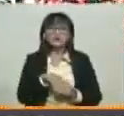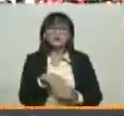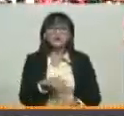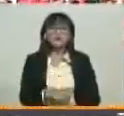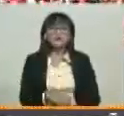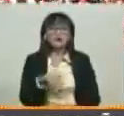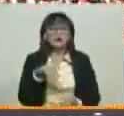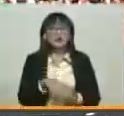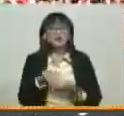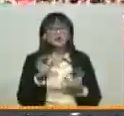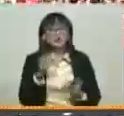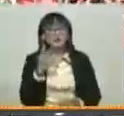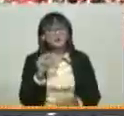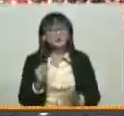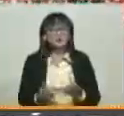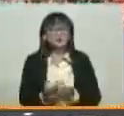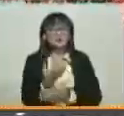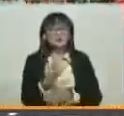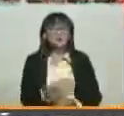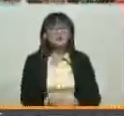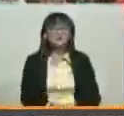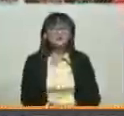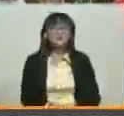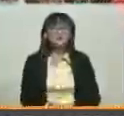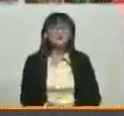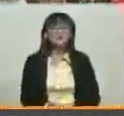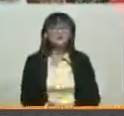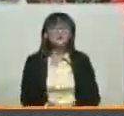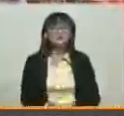para las elecciones del 20 de mayo.